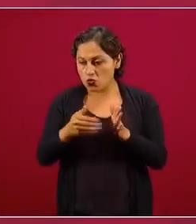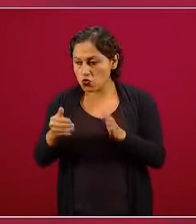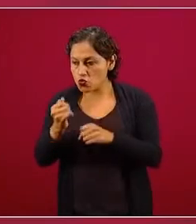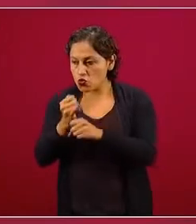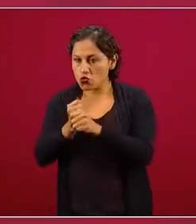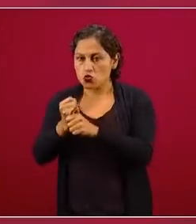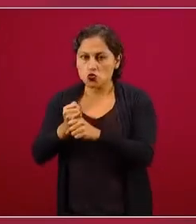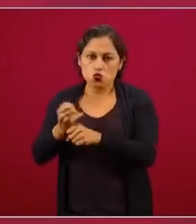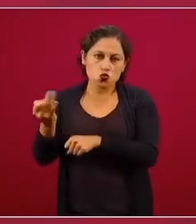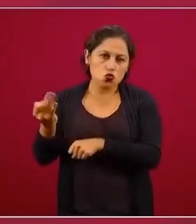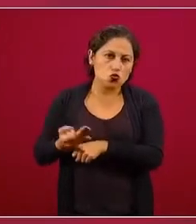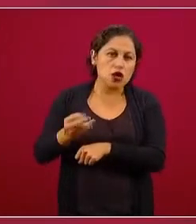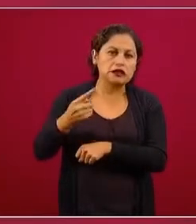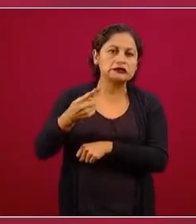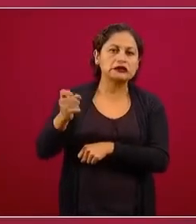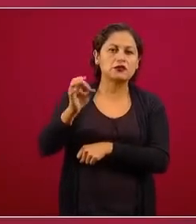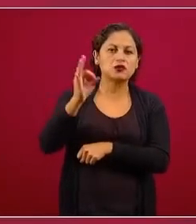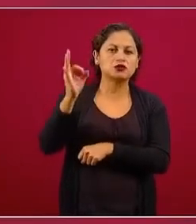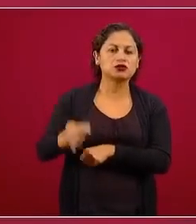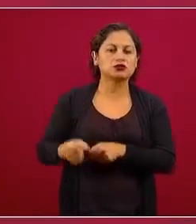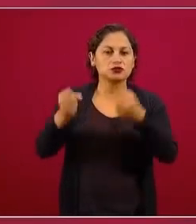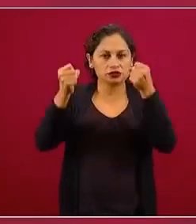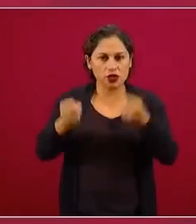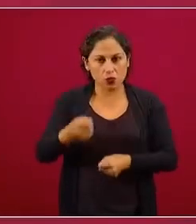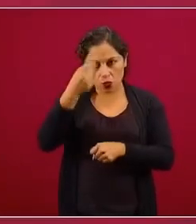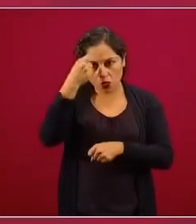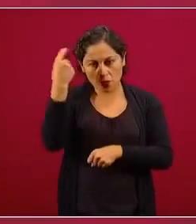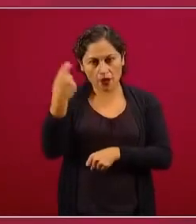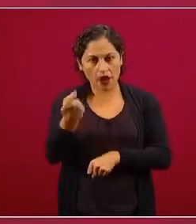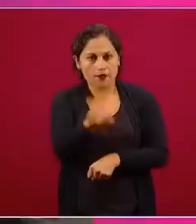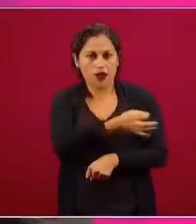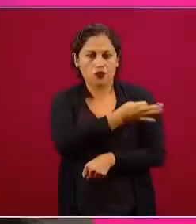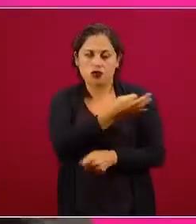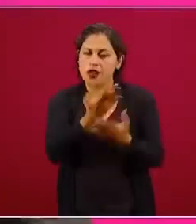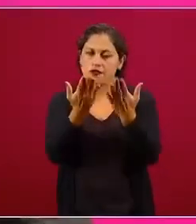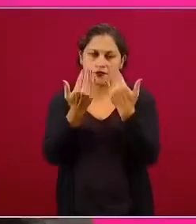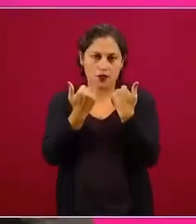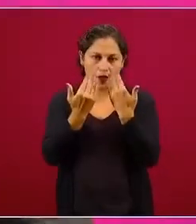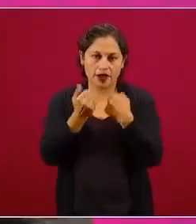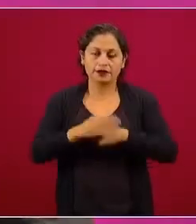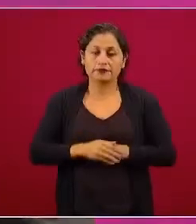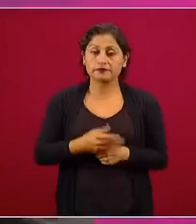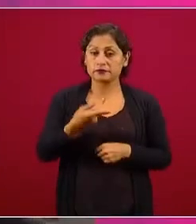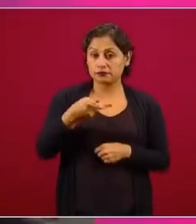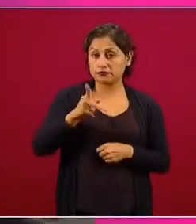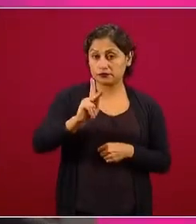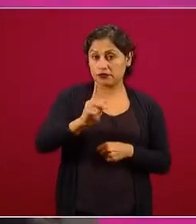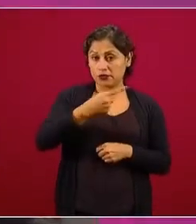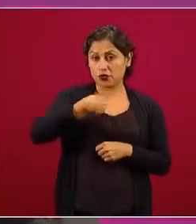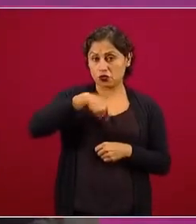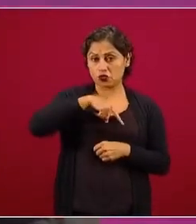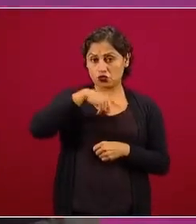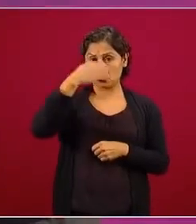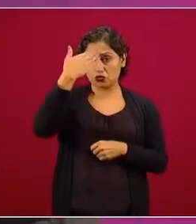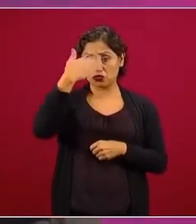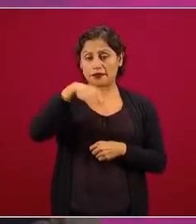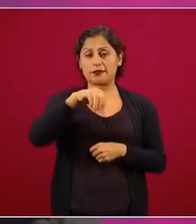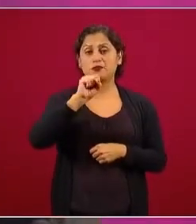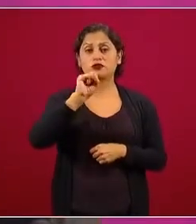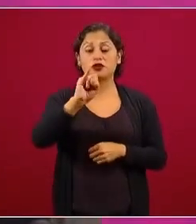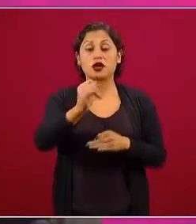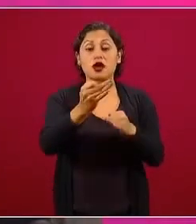la eficacia que en su momento se requiere de una vacuna. Sin embargo, sabemos que hay a la vez o a la